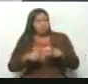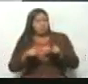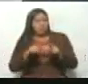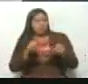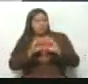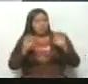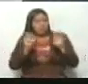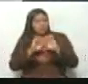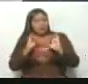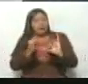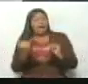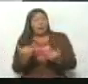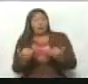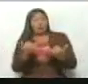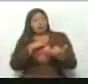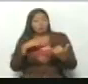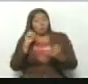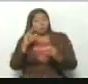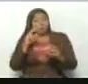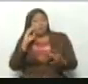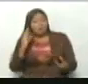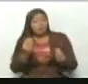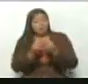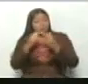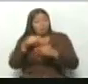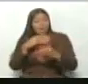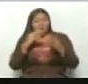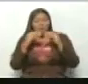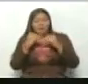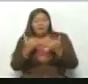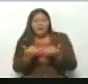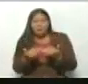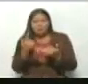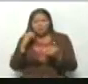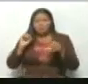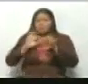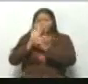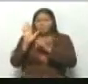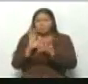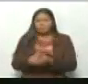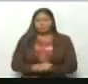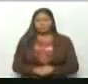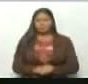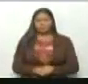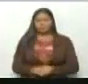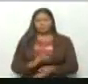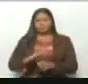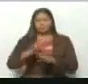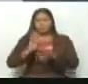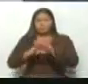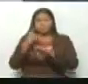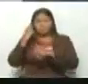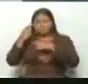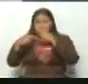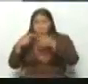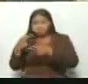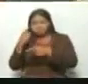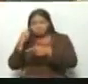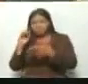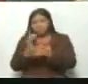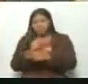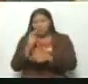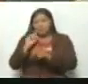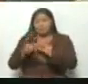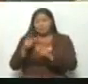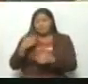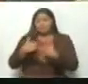educativos. Ahora, ministra, nosotros queremos aprovechar la oportunidad que usted nos acompañó y hablar un poco del COVID, porque hemos hecho seguimiento a los casos. Uno a veces